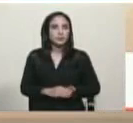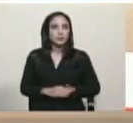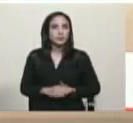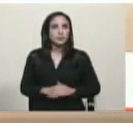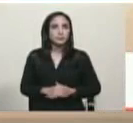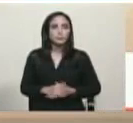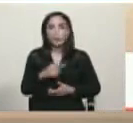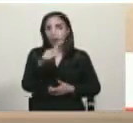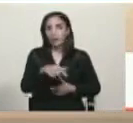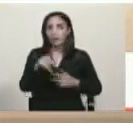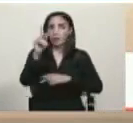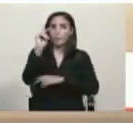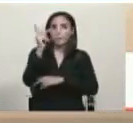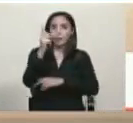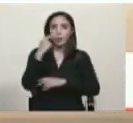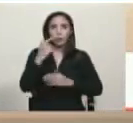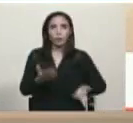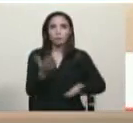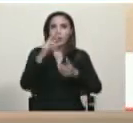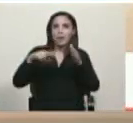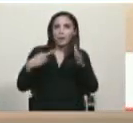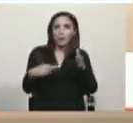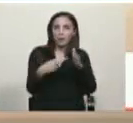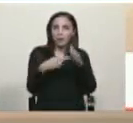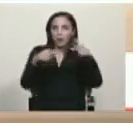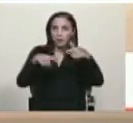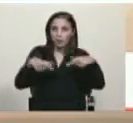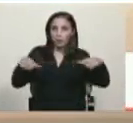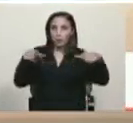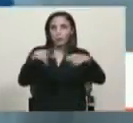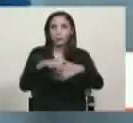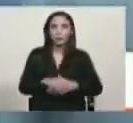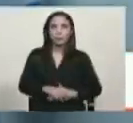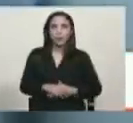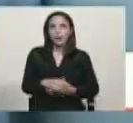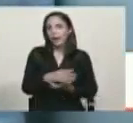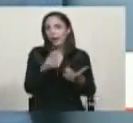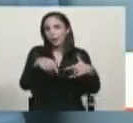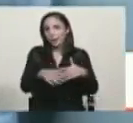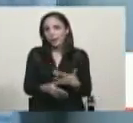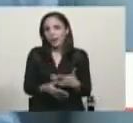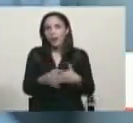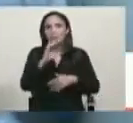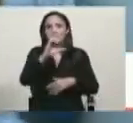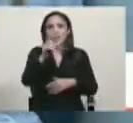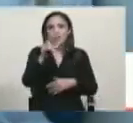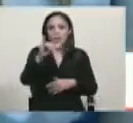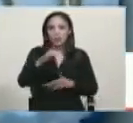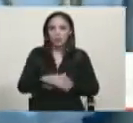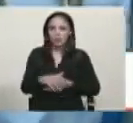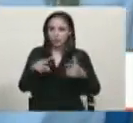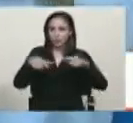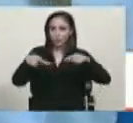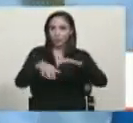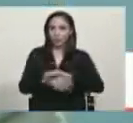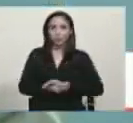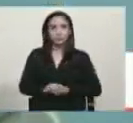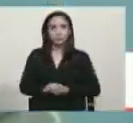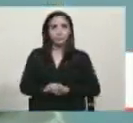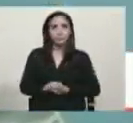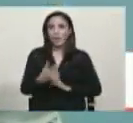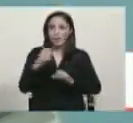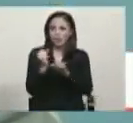Estamos acá en la parroquia El Recreo, puntualmente en el sector Sarría, en el Centro Diagnóstico Integral Ernesto Che Guevara, una